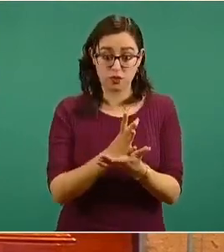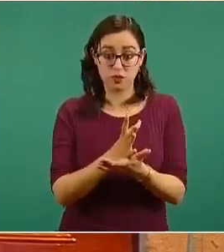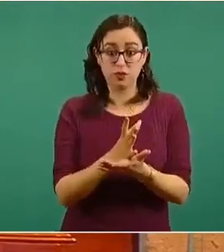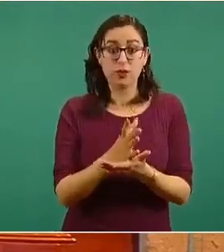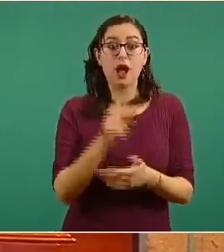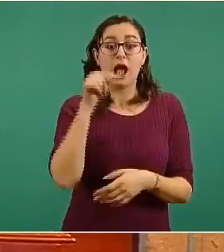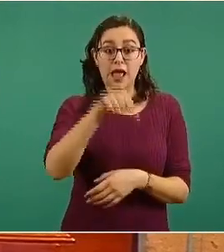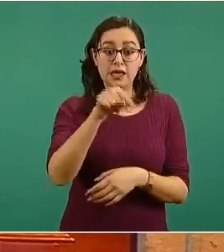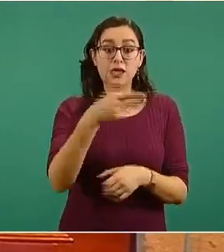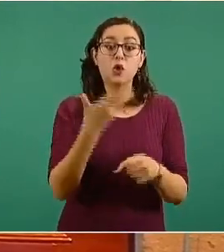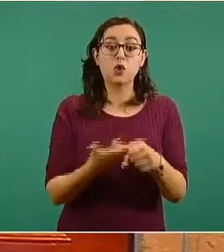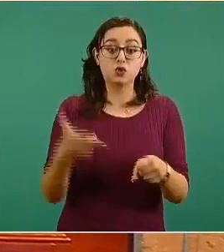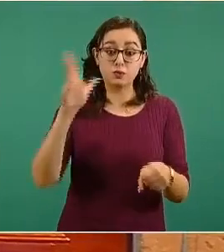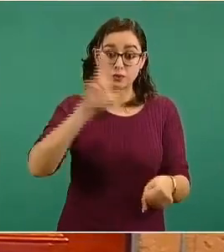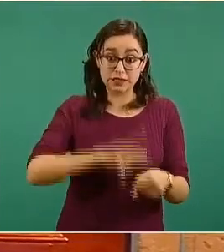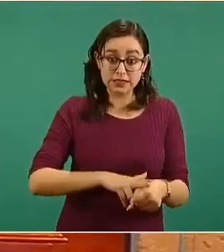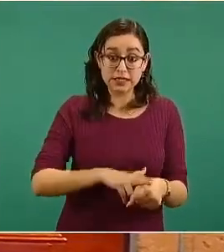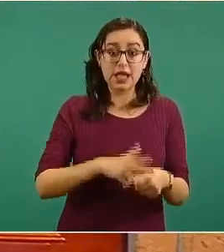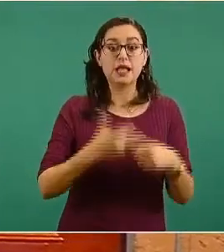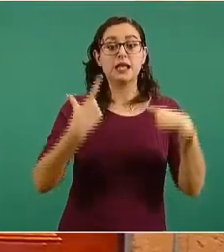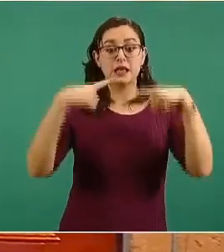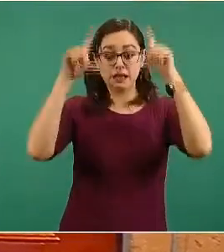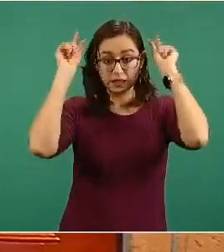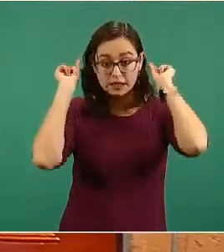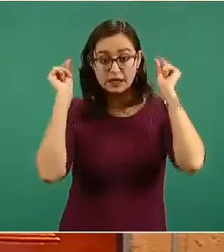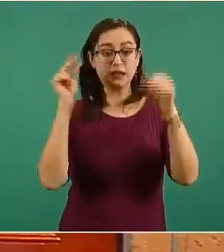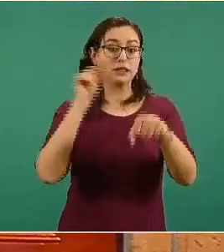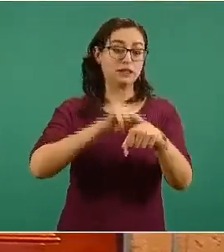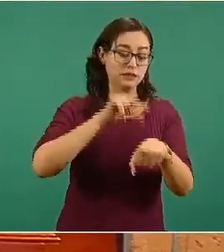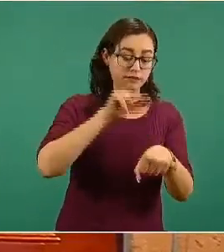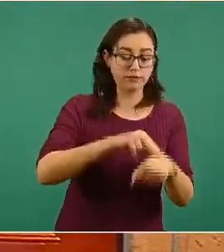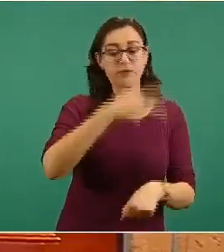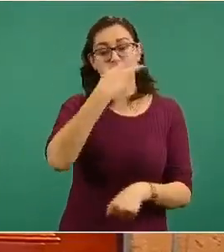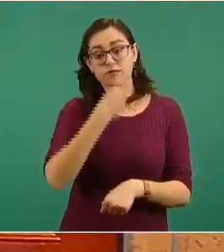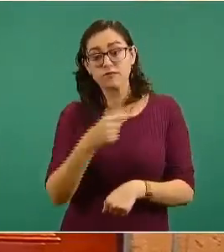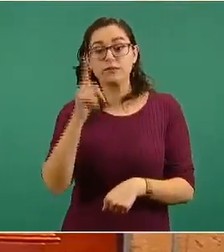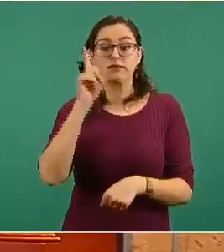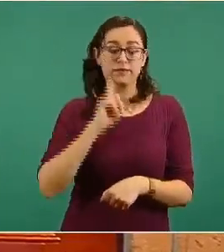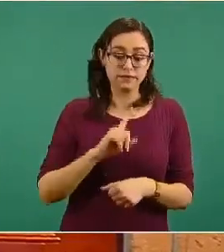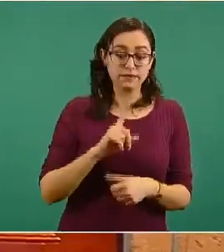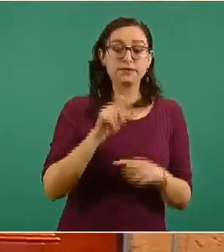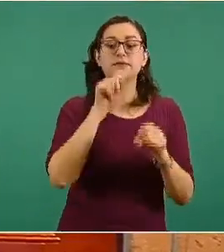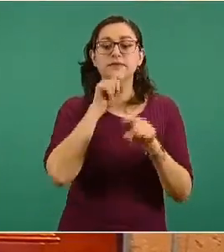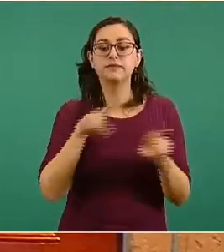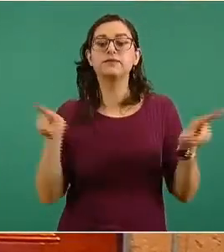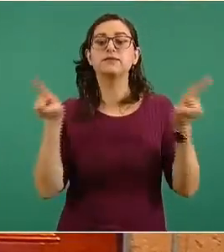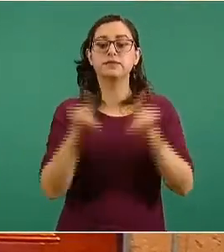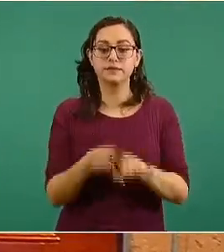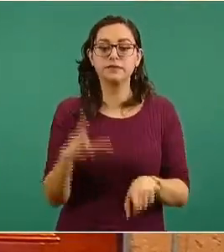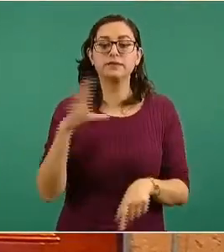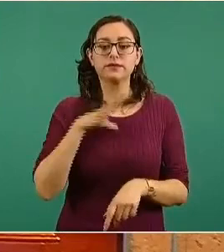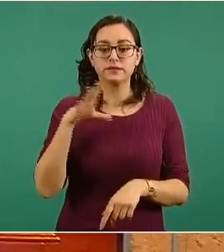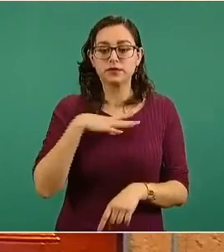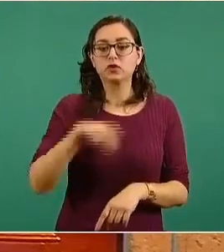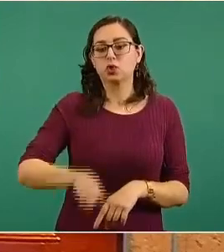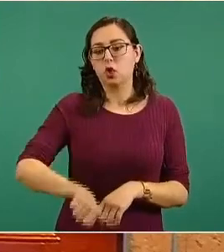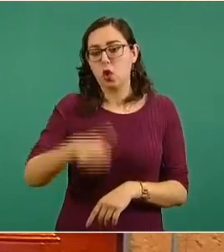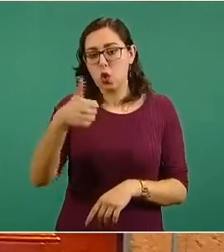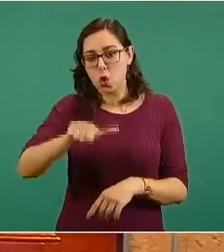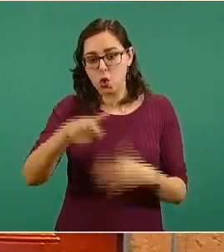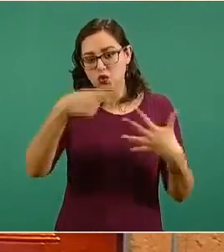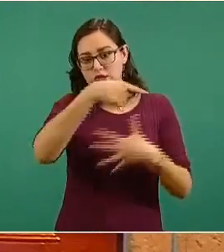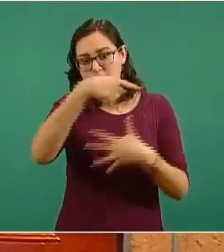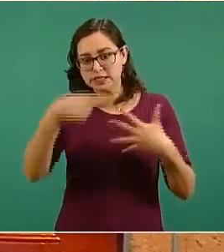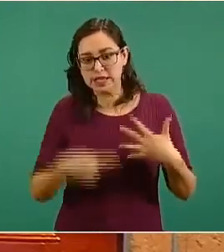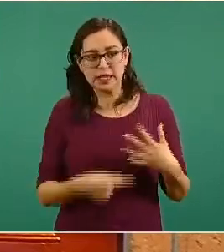no solamente participan enfermeras, enfermeros, médicas, médicos, participan 11 categorías laborales